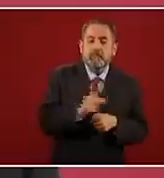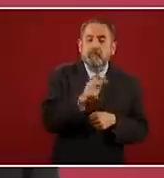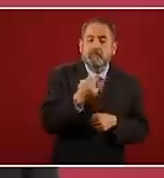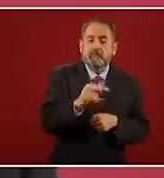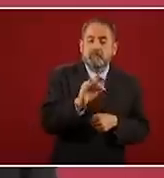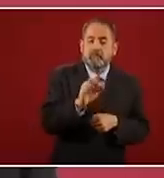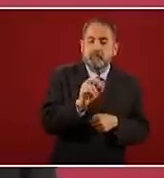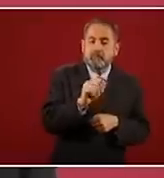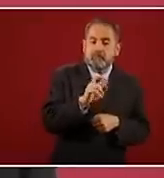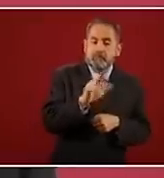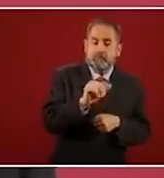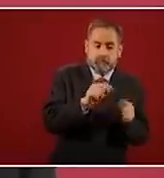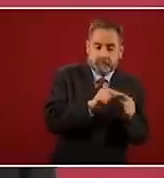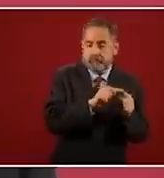Campeche,